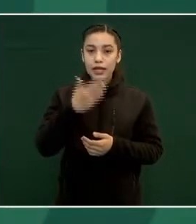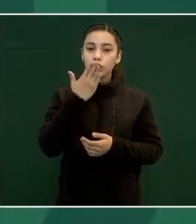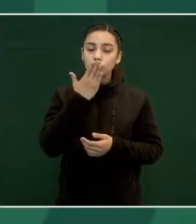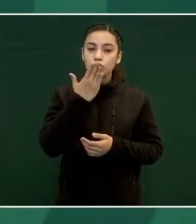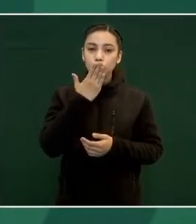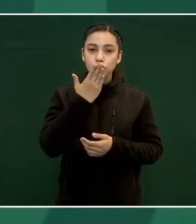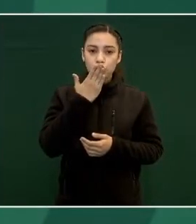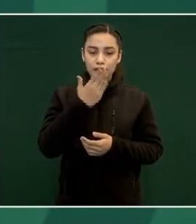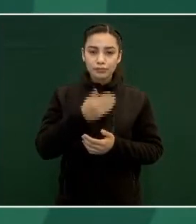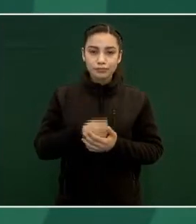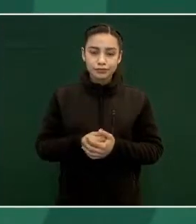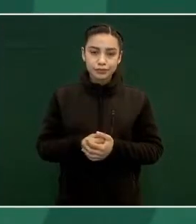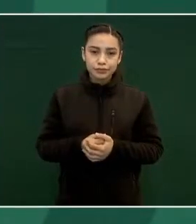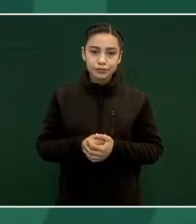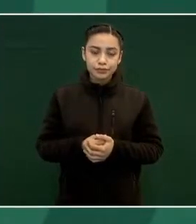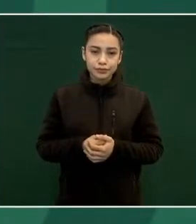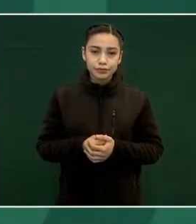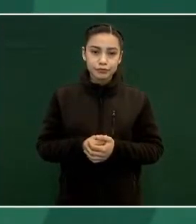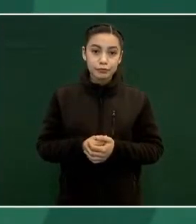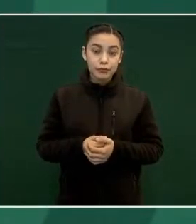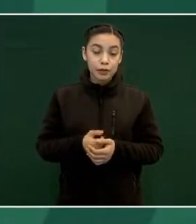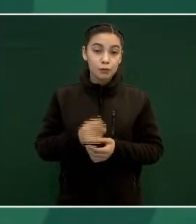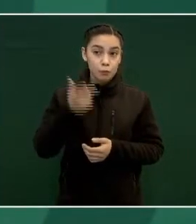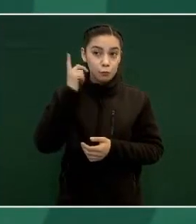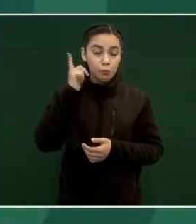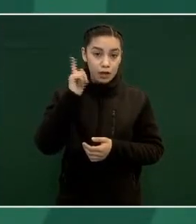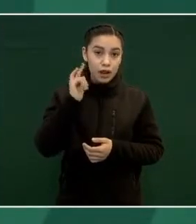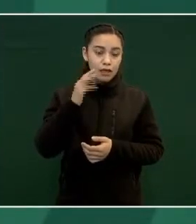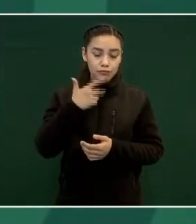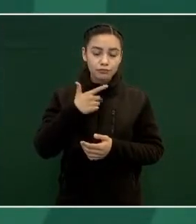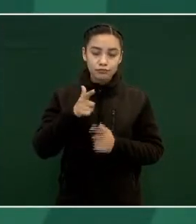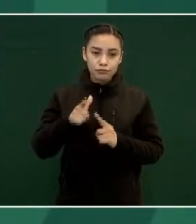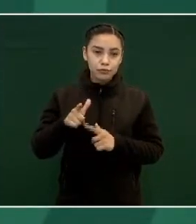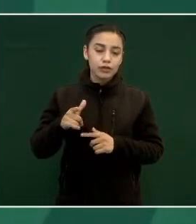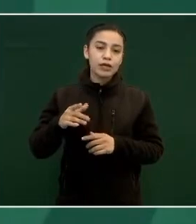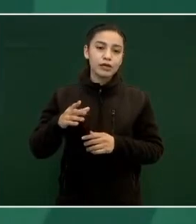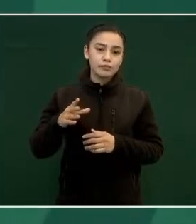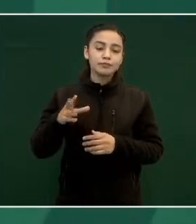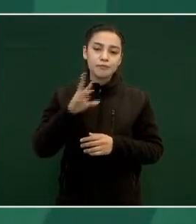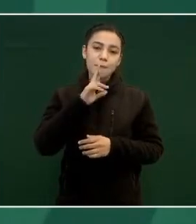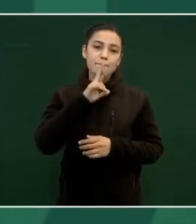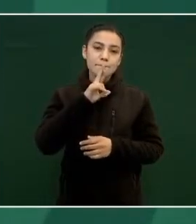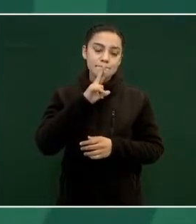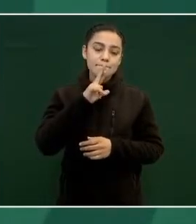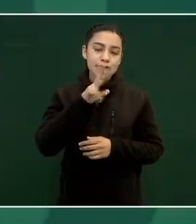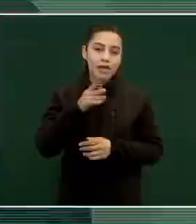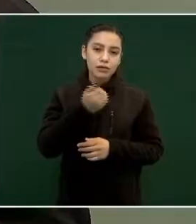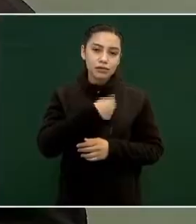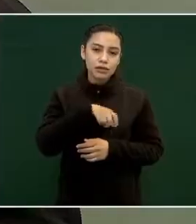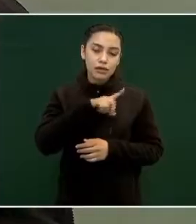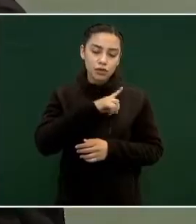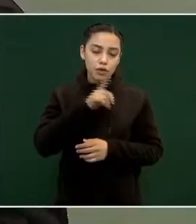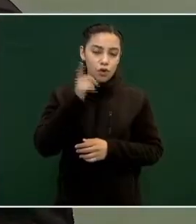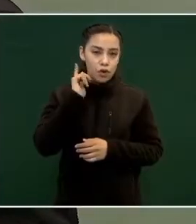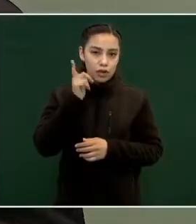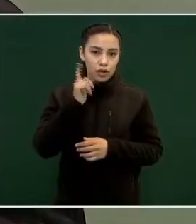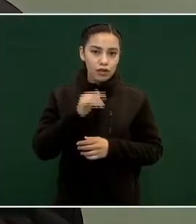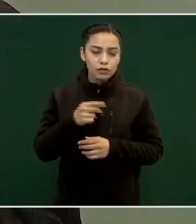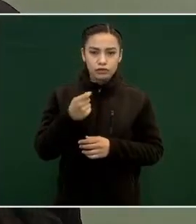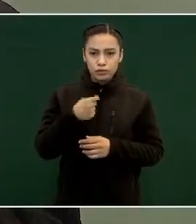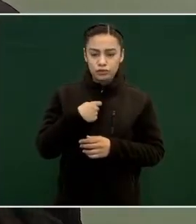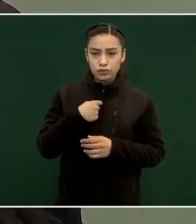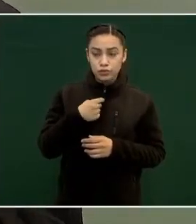presidente. sí, ojalá y salga adelante. Bueno, ella apenas la he visto 2